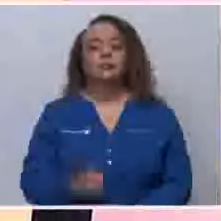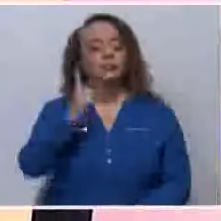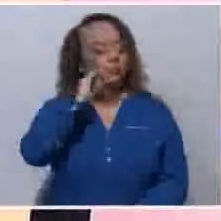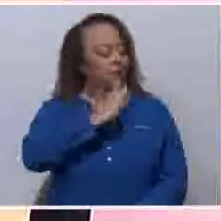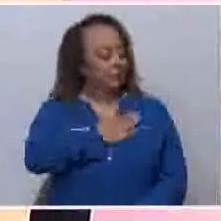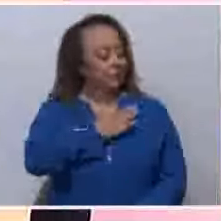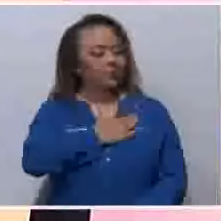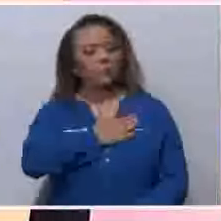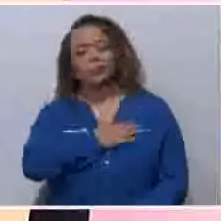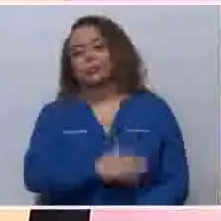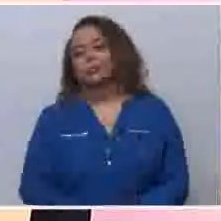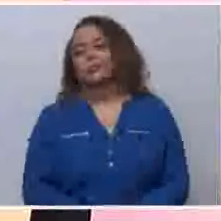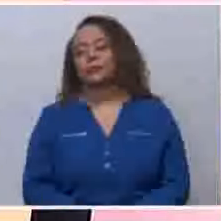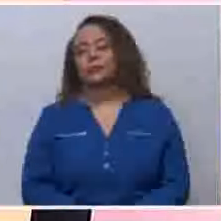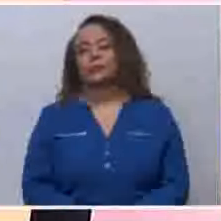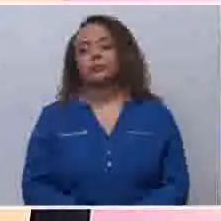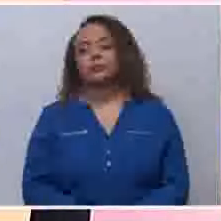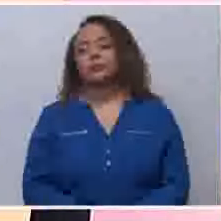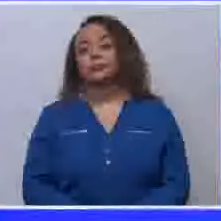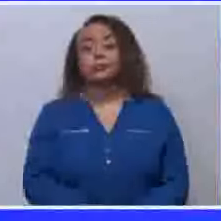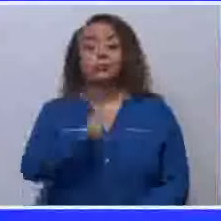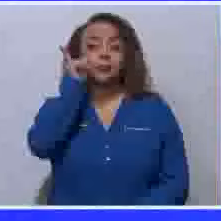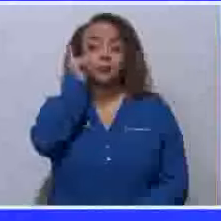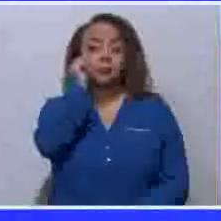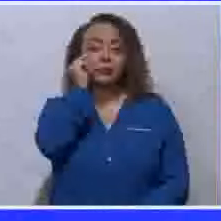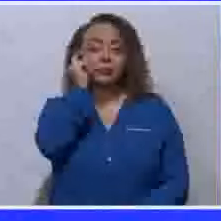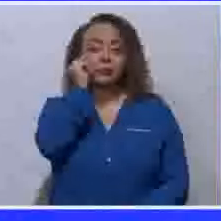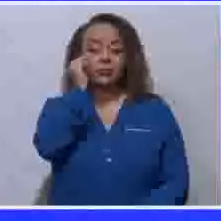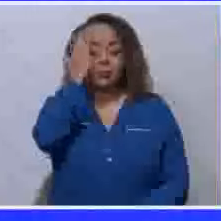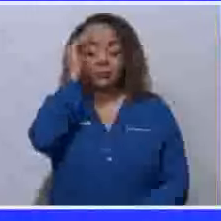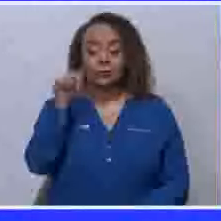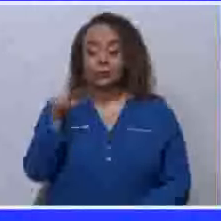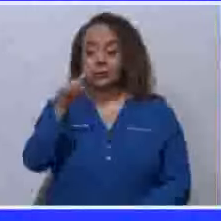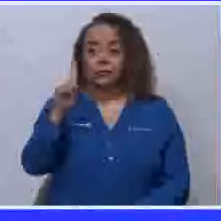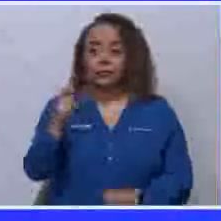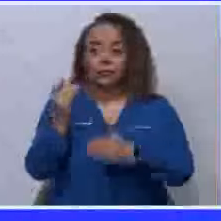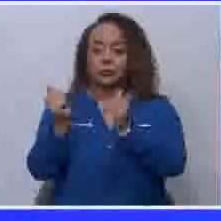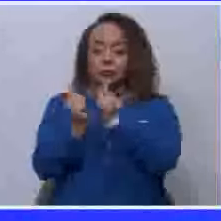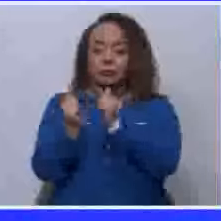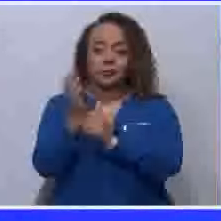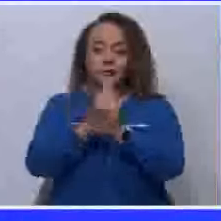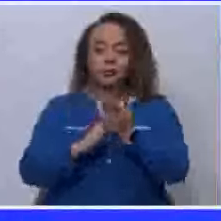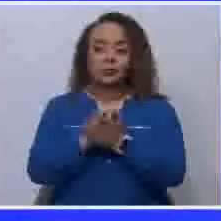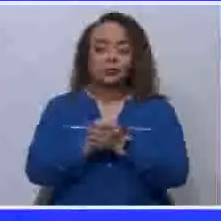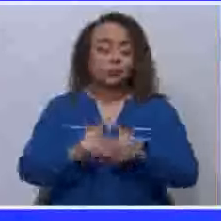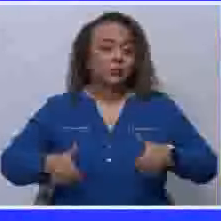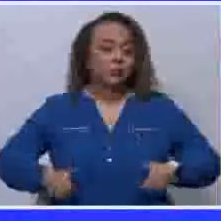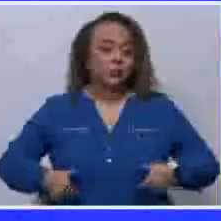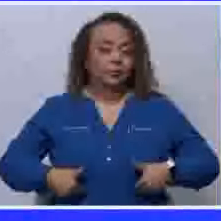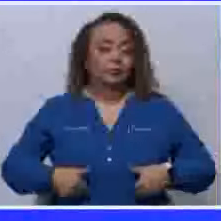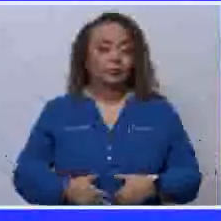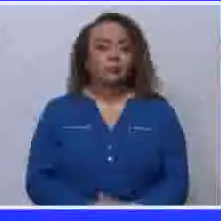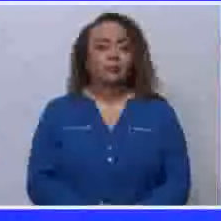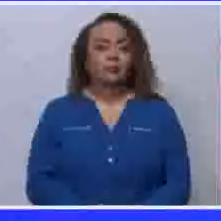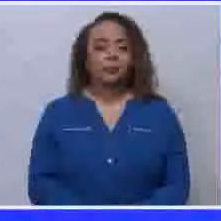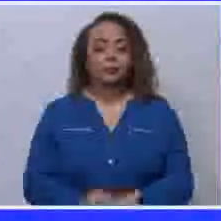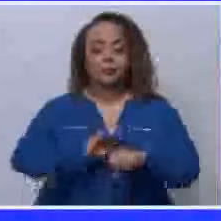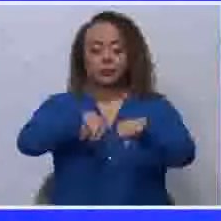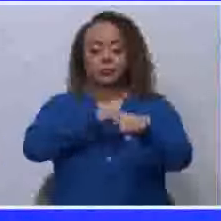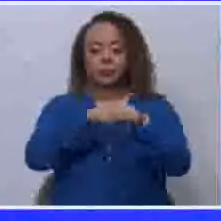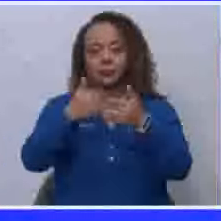ahí... De hecho, es curioso porque si usted consulta con algunos técnicos a nivel